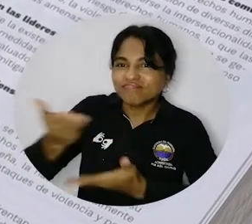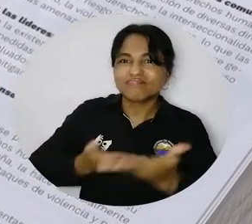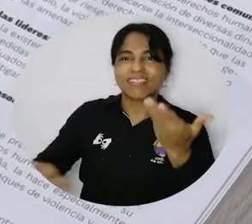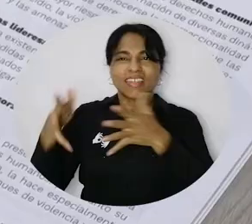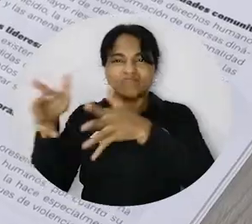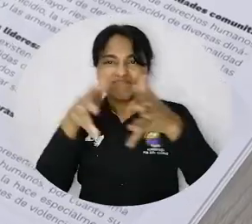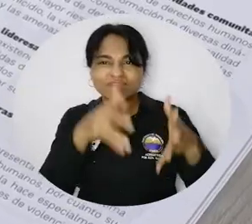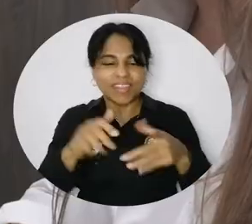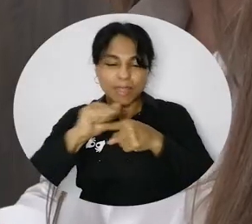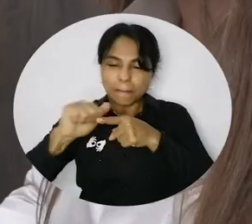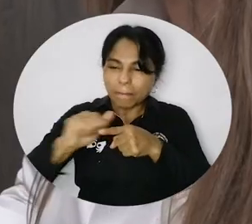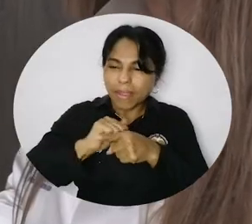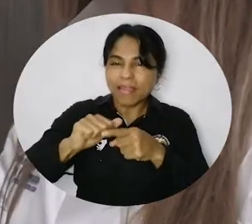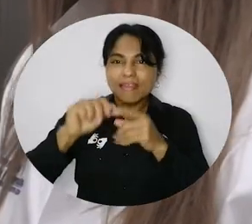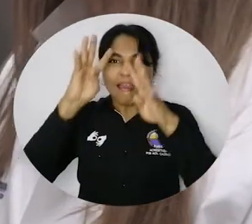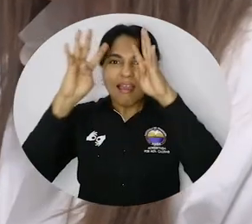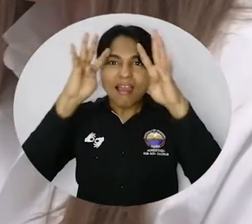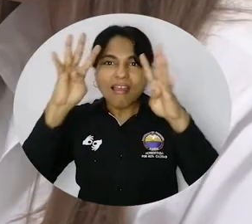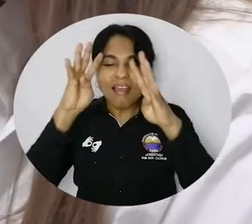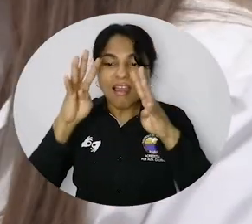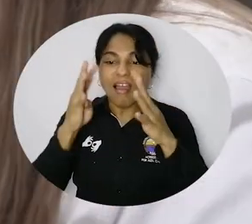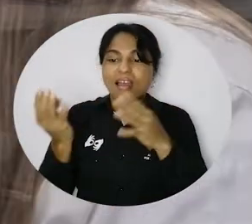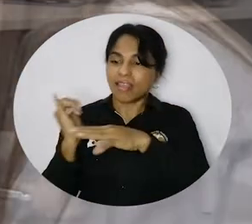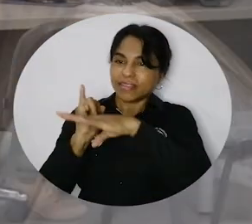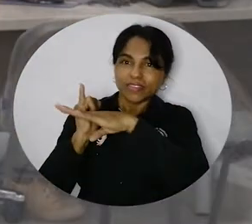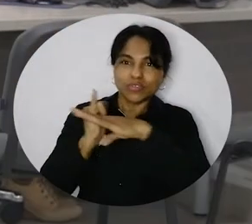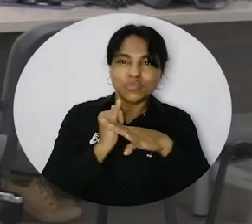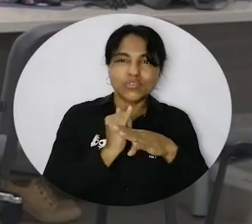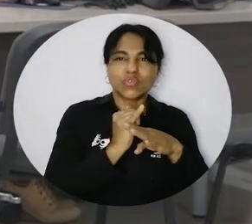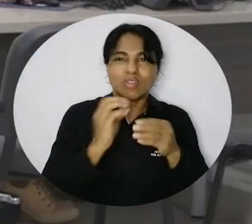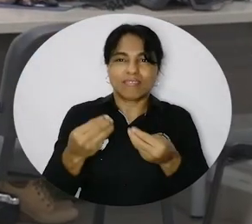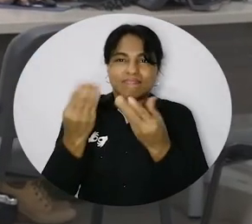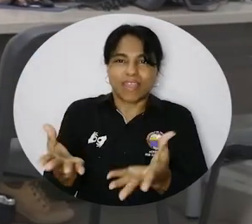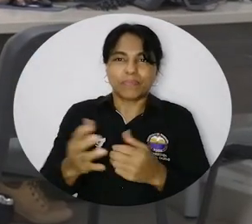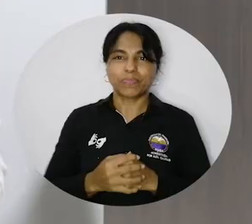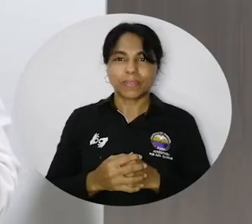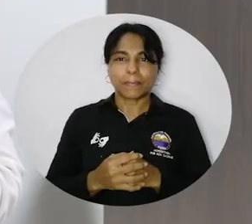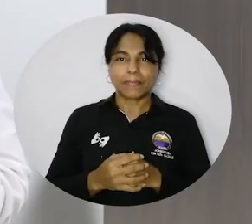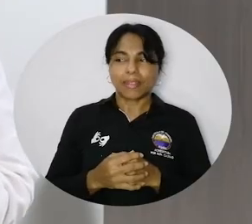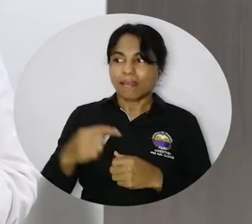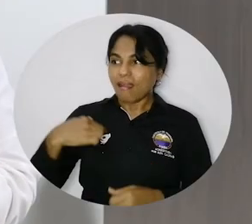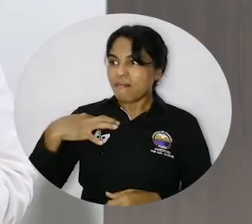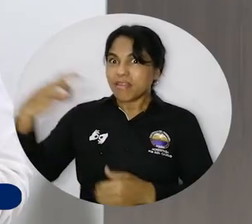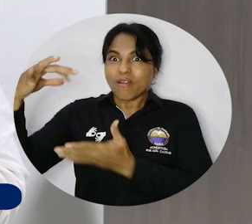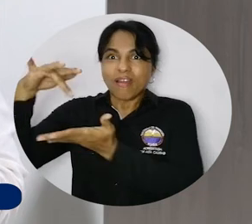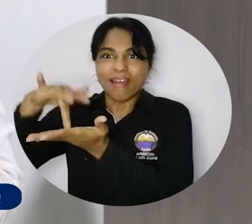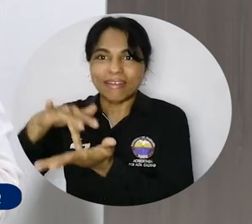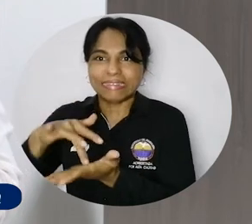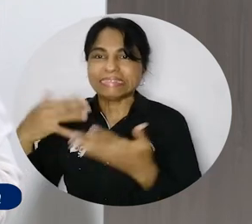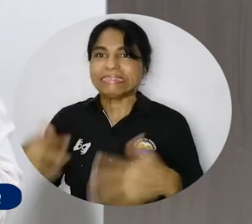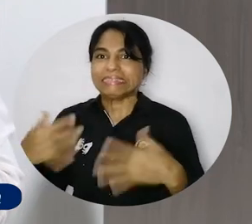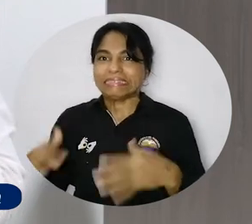innovadoras implementadas en las instituciones educativas donde están vinculados. Haber sido nominada es precisamente un